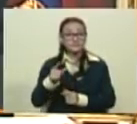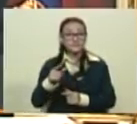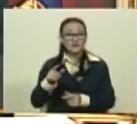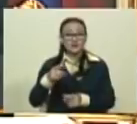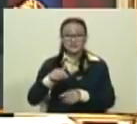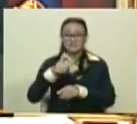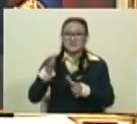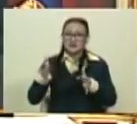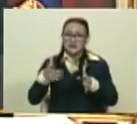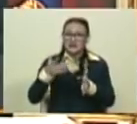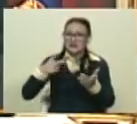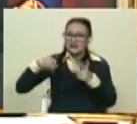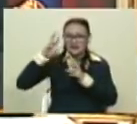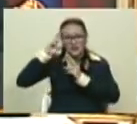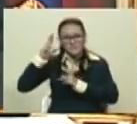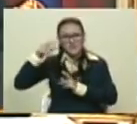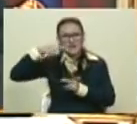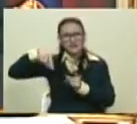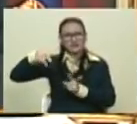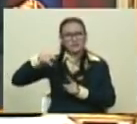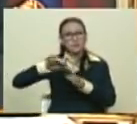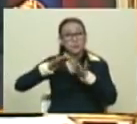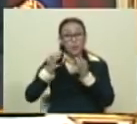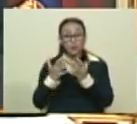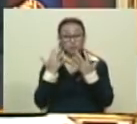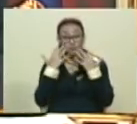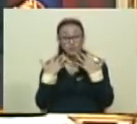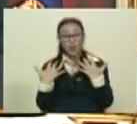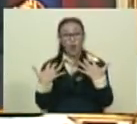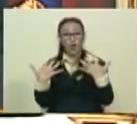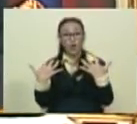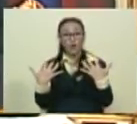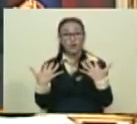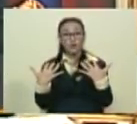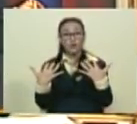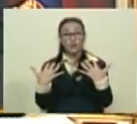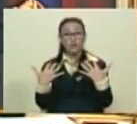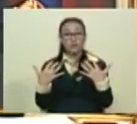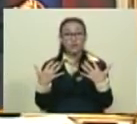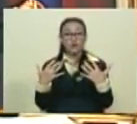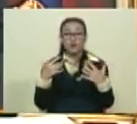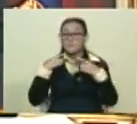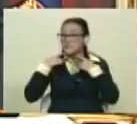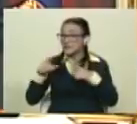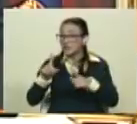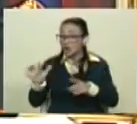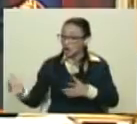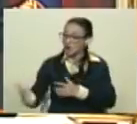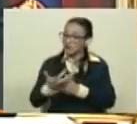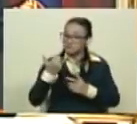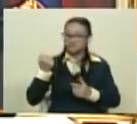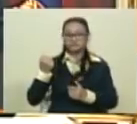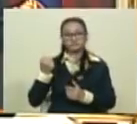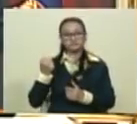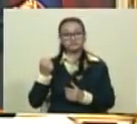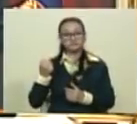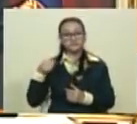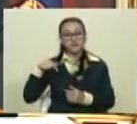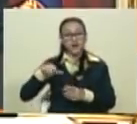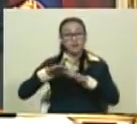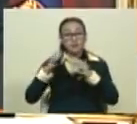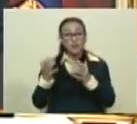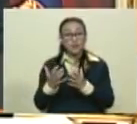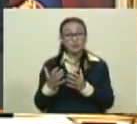el respeto, para que el mundo pueda recuperar lo que ha perdido, nuestro planeta